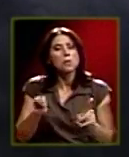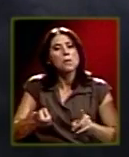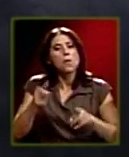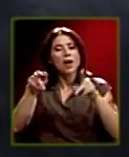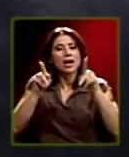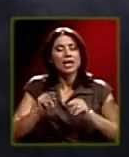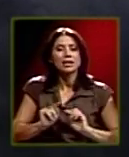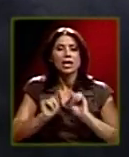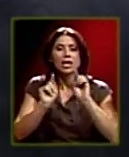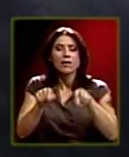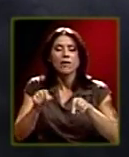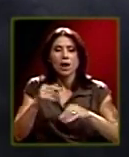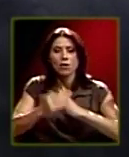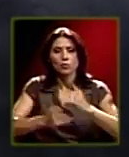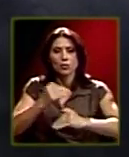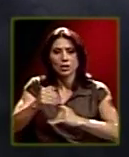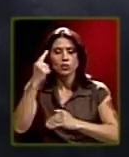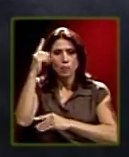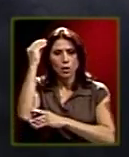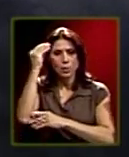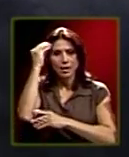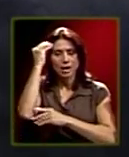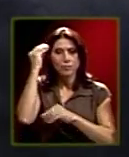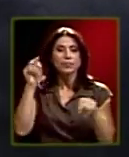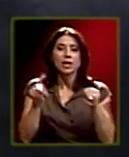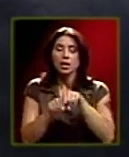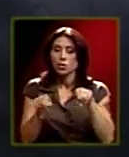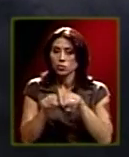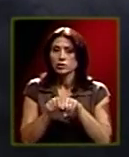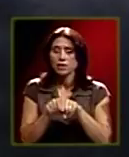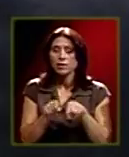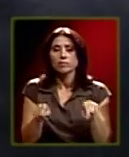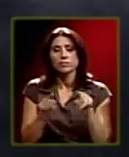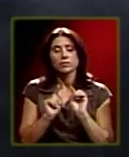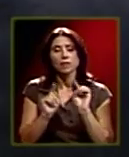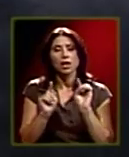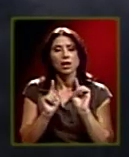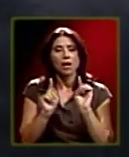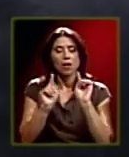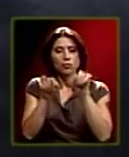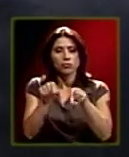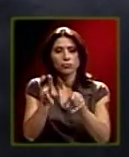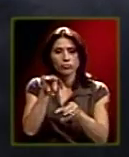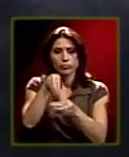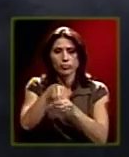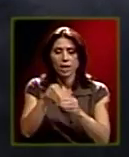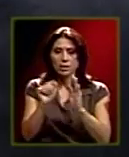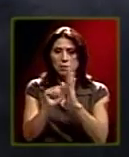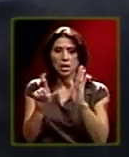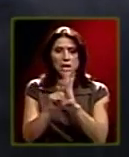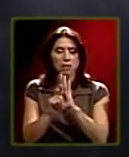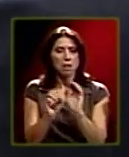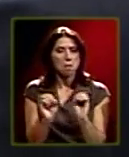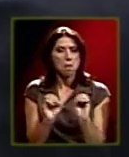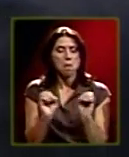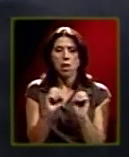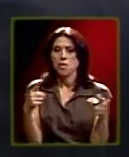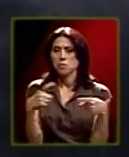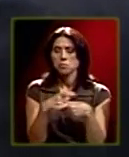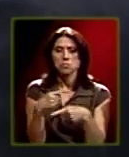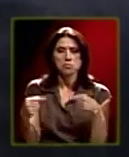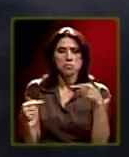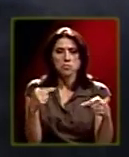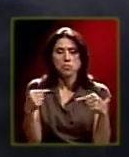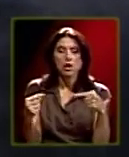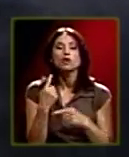los procesos para opinar. Inclusive pasaron por la Asamblea Legislativa sin ninguna polémica, salvo la que